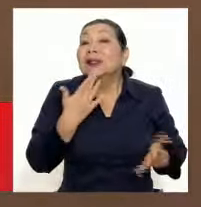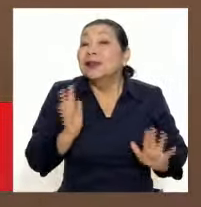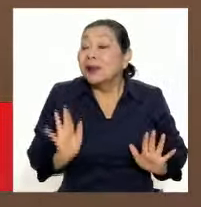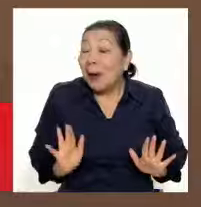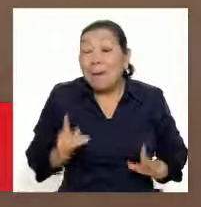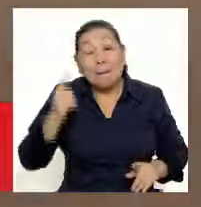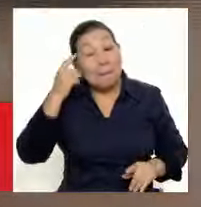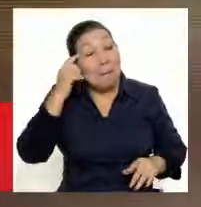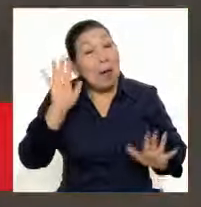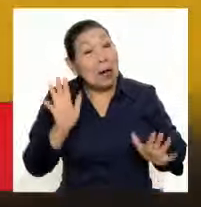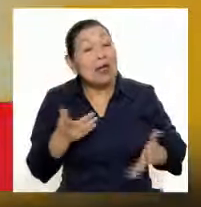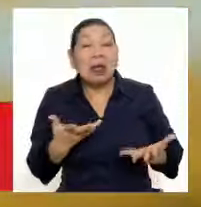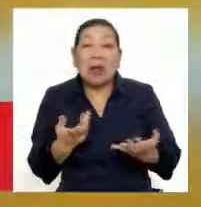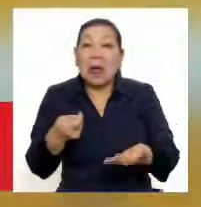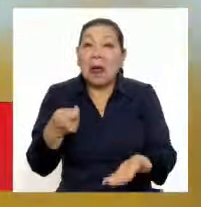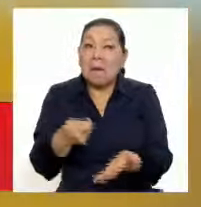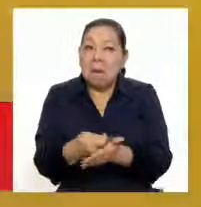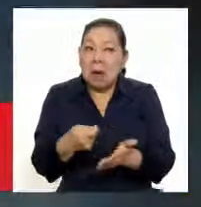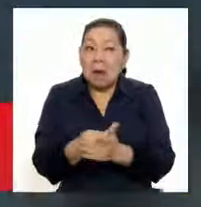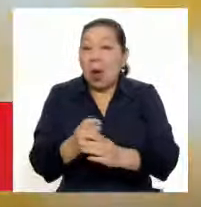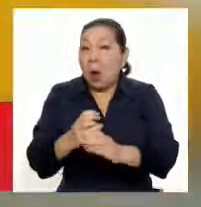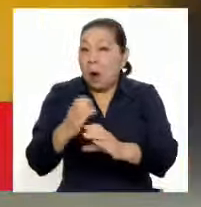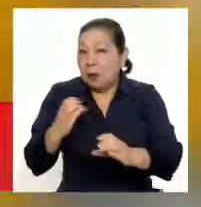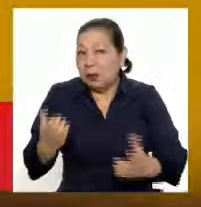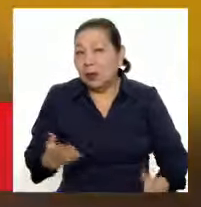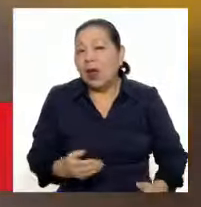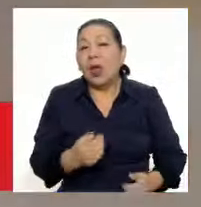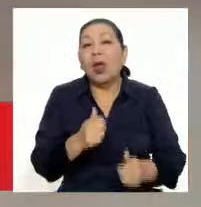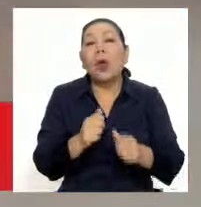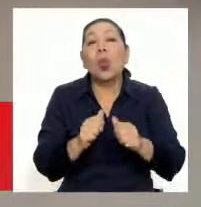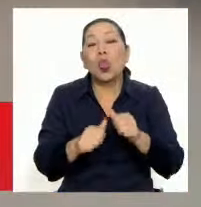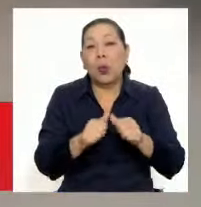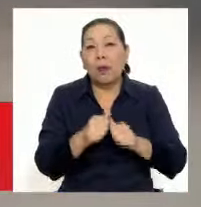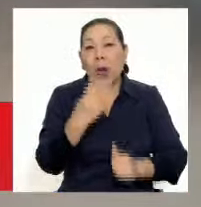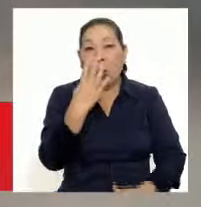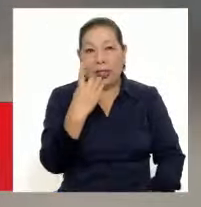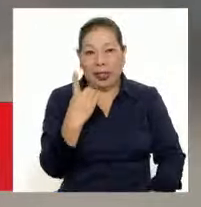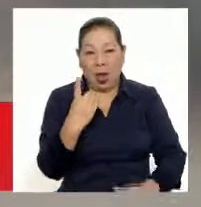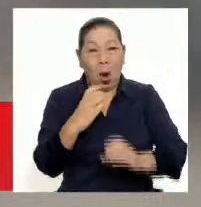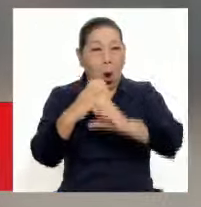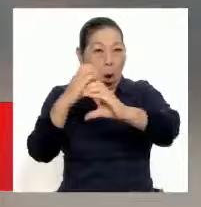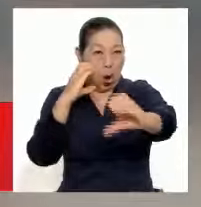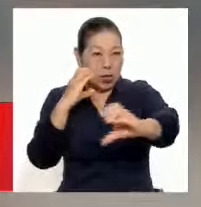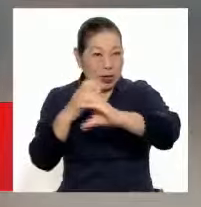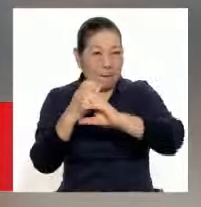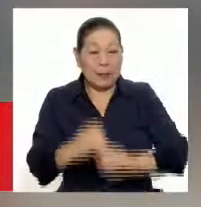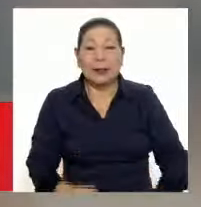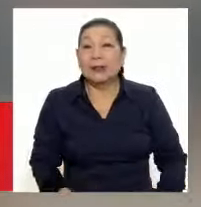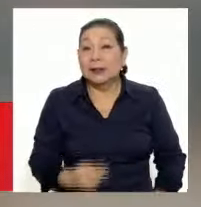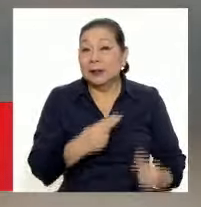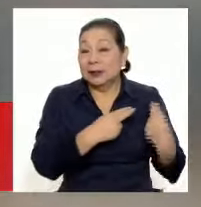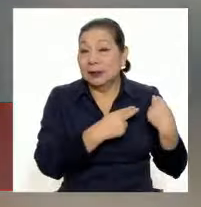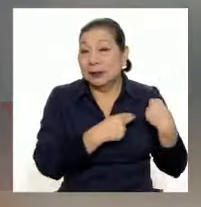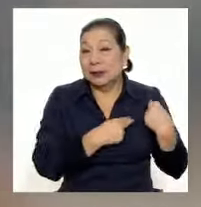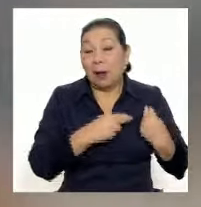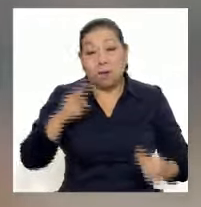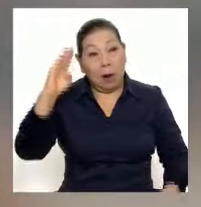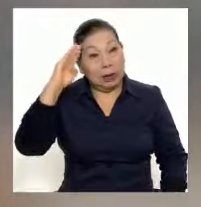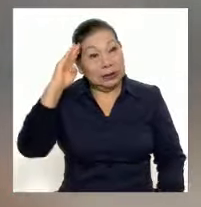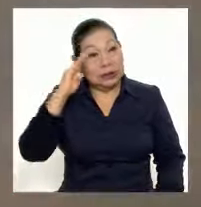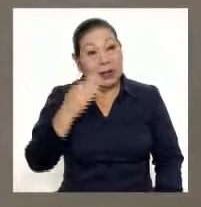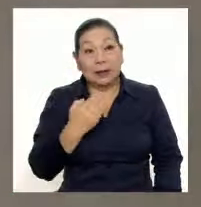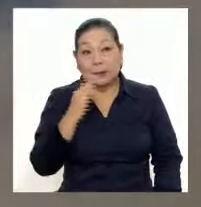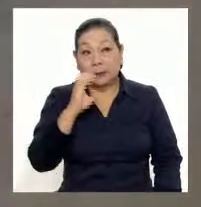que sería por extorsión a la empresa de buses La 41. Las investigaciones del caso quedaron a cargo de la de Pingri del